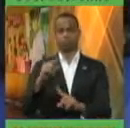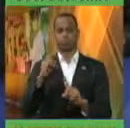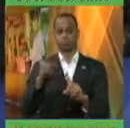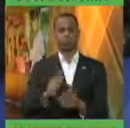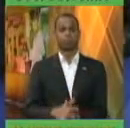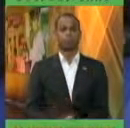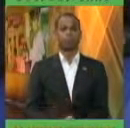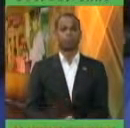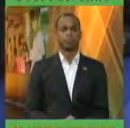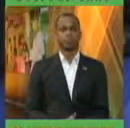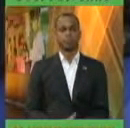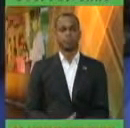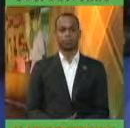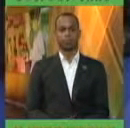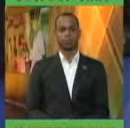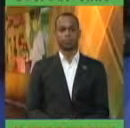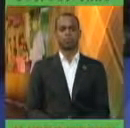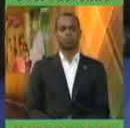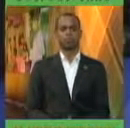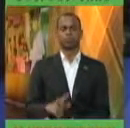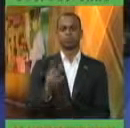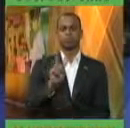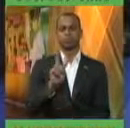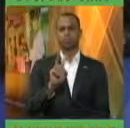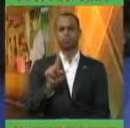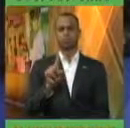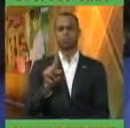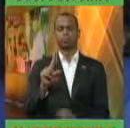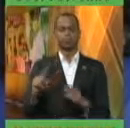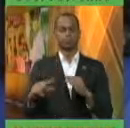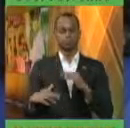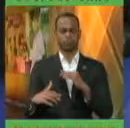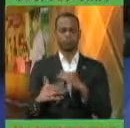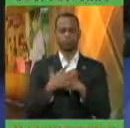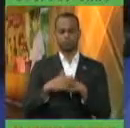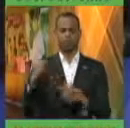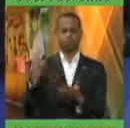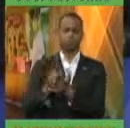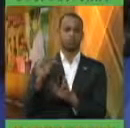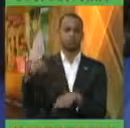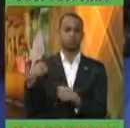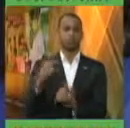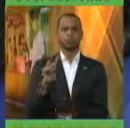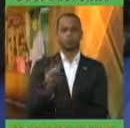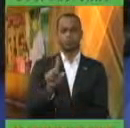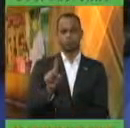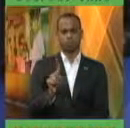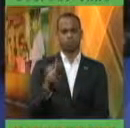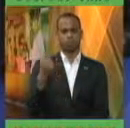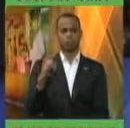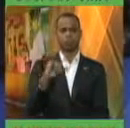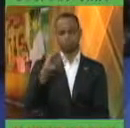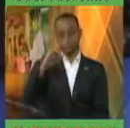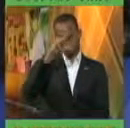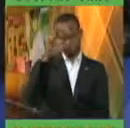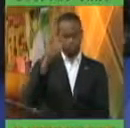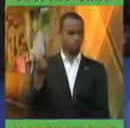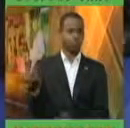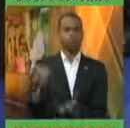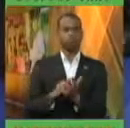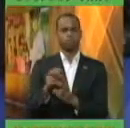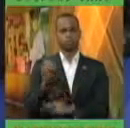bien ya nosotros tenemos entonces 21 playas siga la de las galardonadas hasta la fecha 21 ahora en julio es la